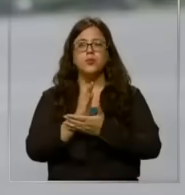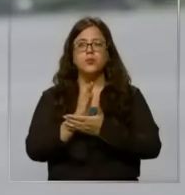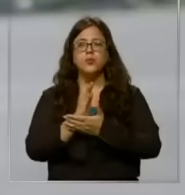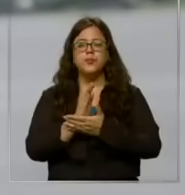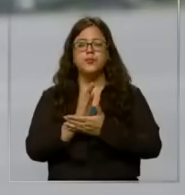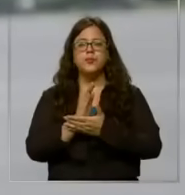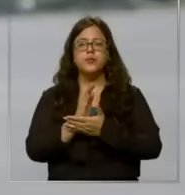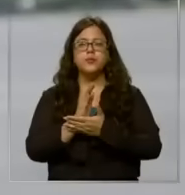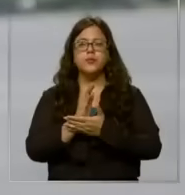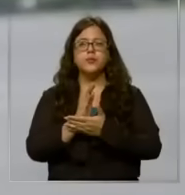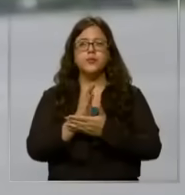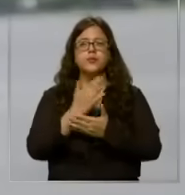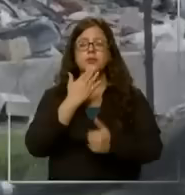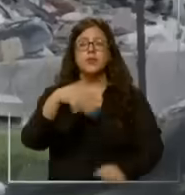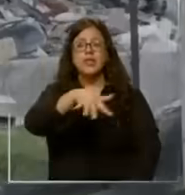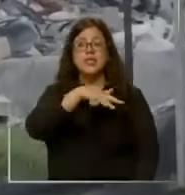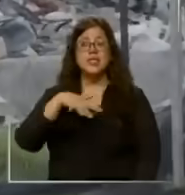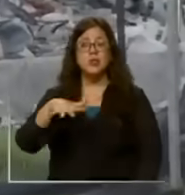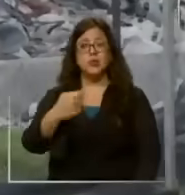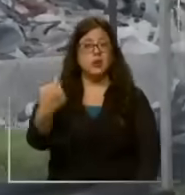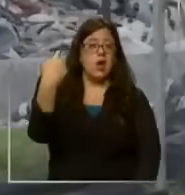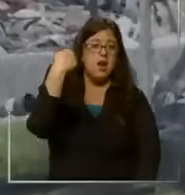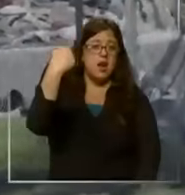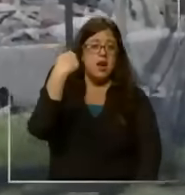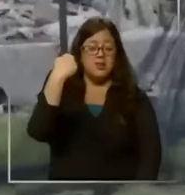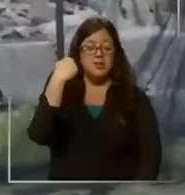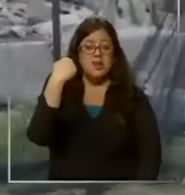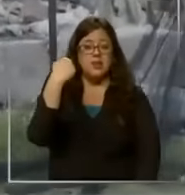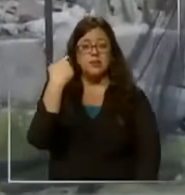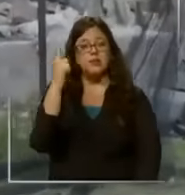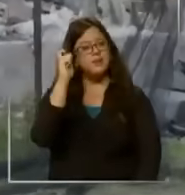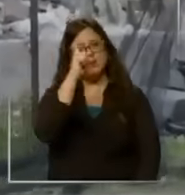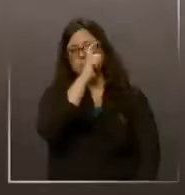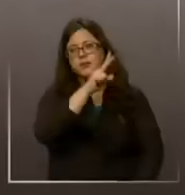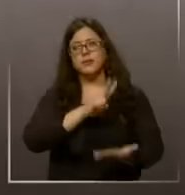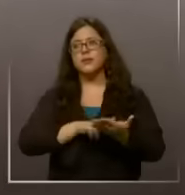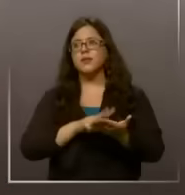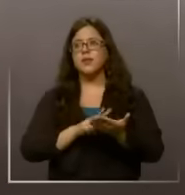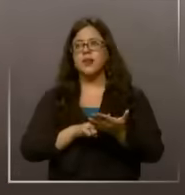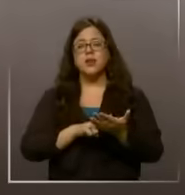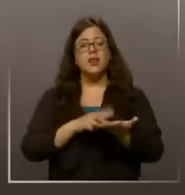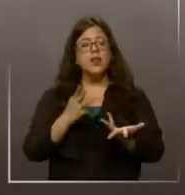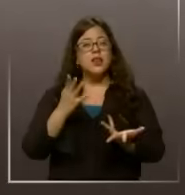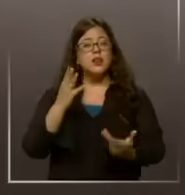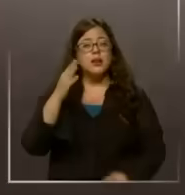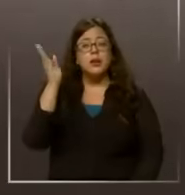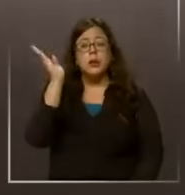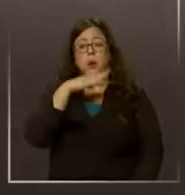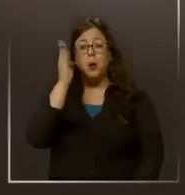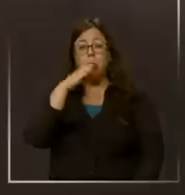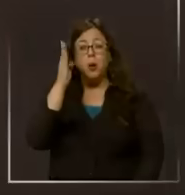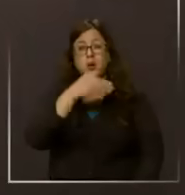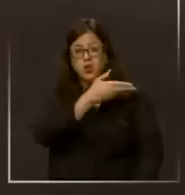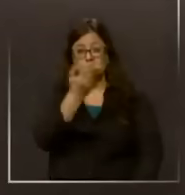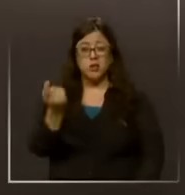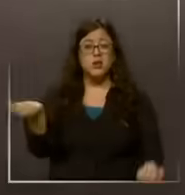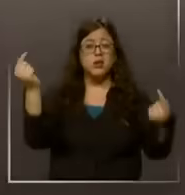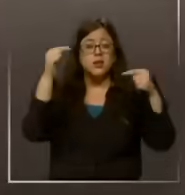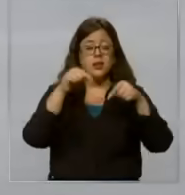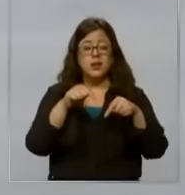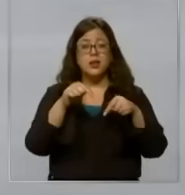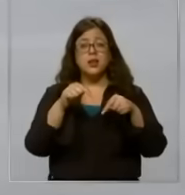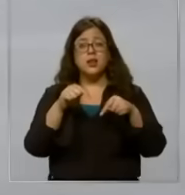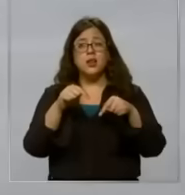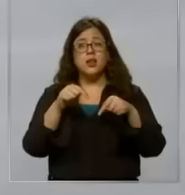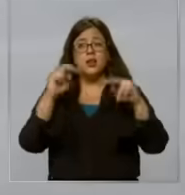y con las condiciones que tenemos atrás, es difícil en realidad. El olor, si estuvieran acá presentes, sería